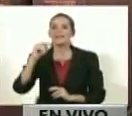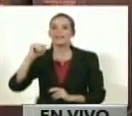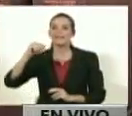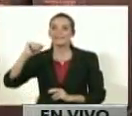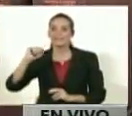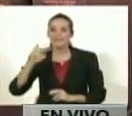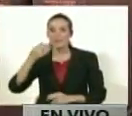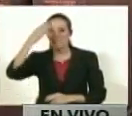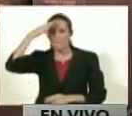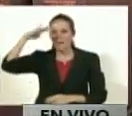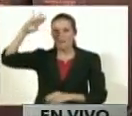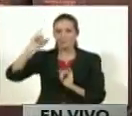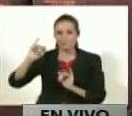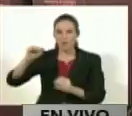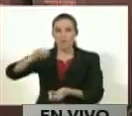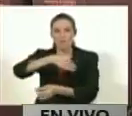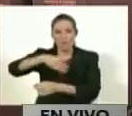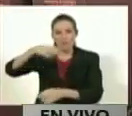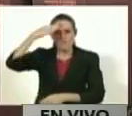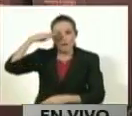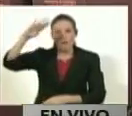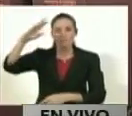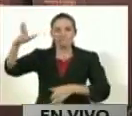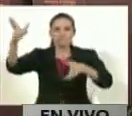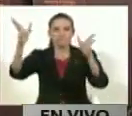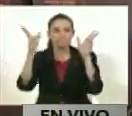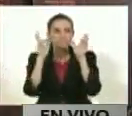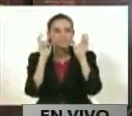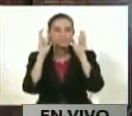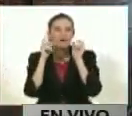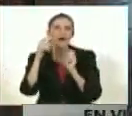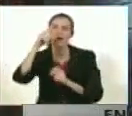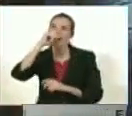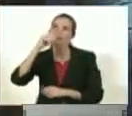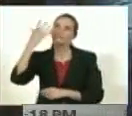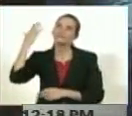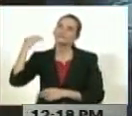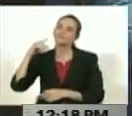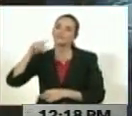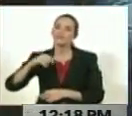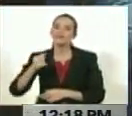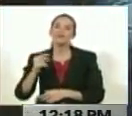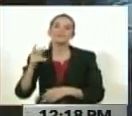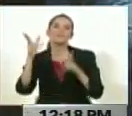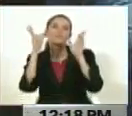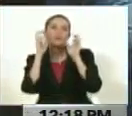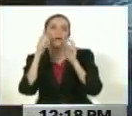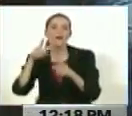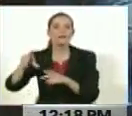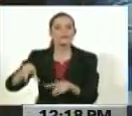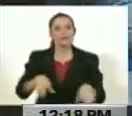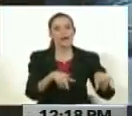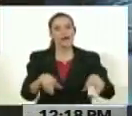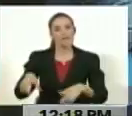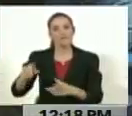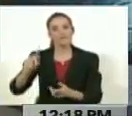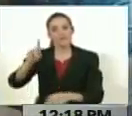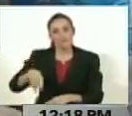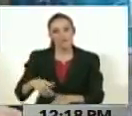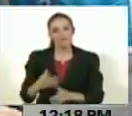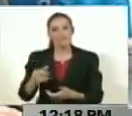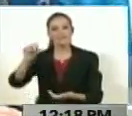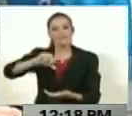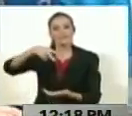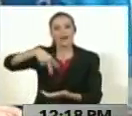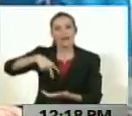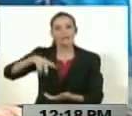música mexicana. La música mexicana se oía mucho en aquellos años. La música llanera, por supuesto, pero también la salsa. Y